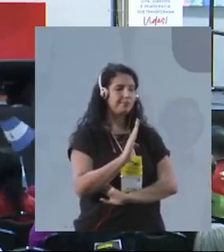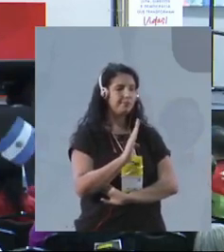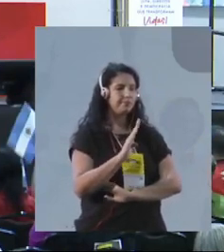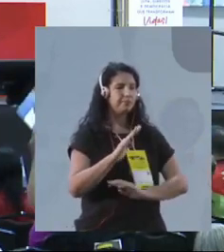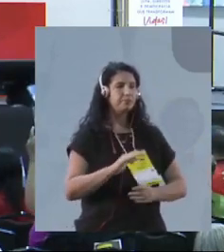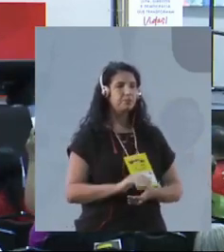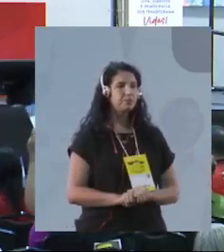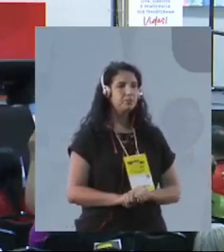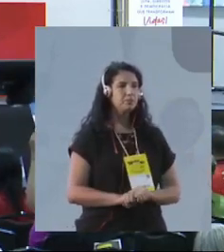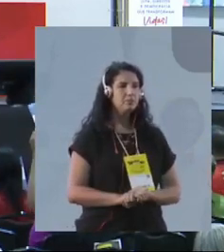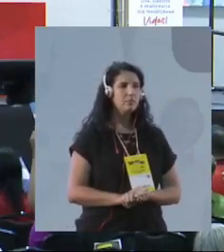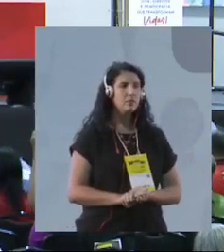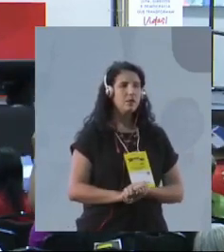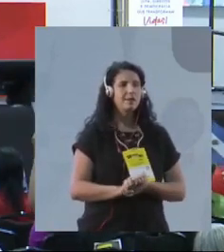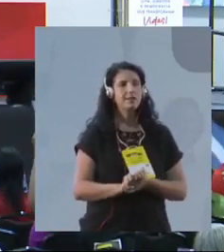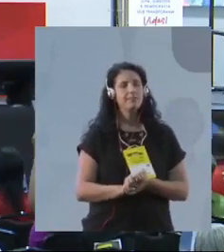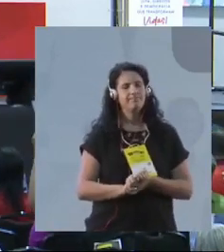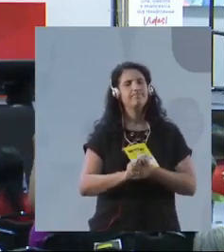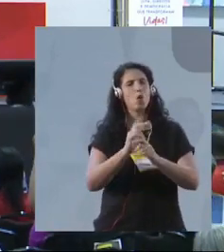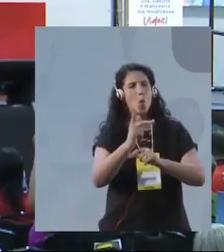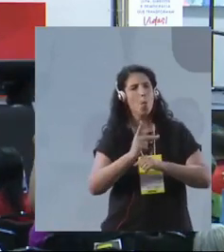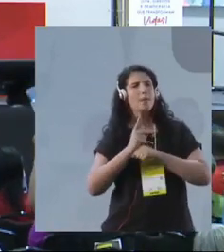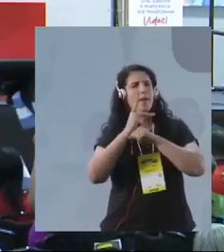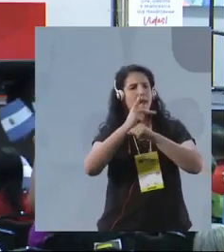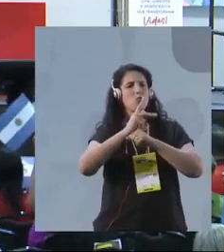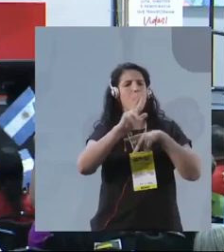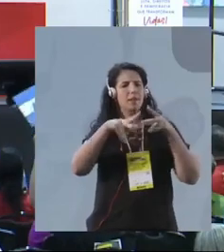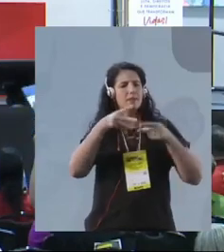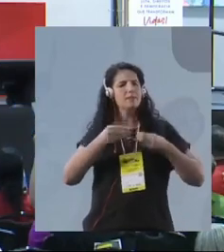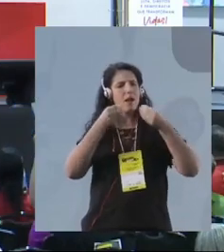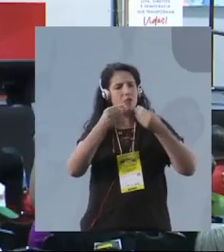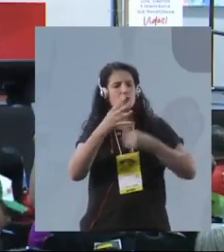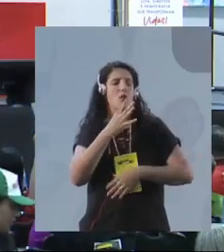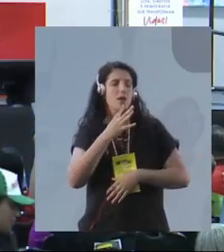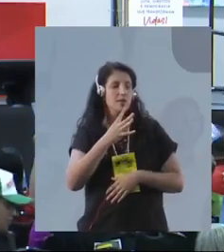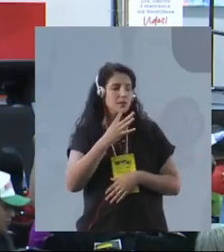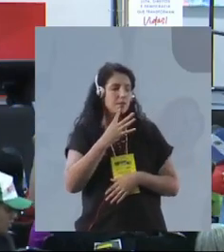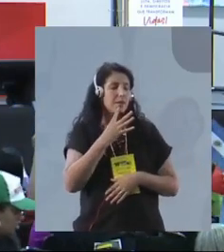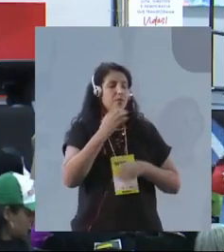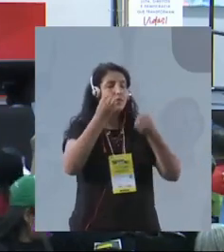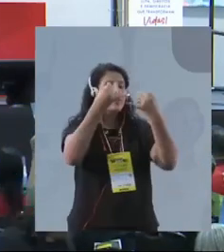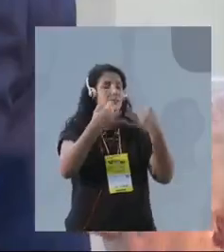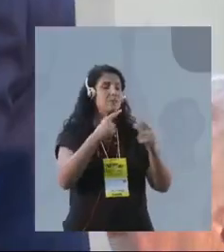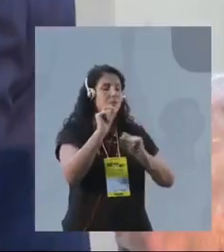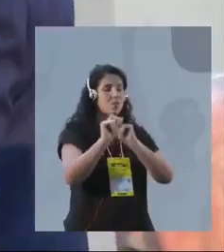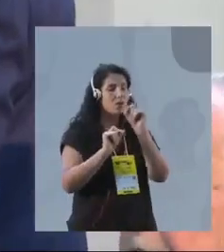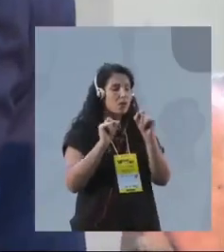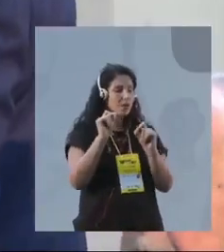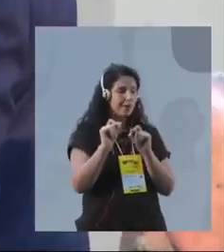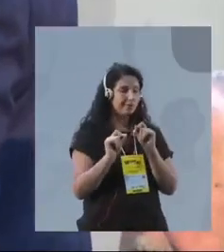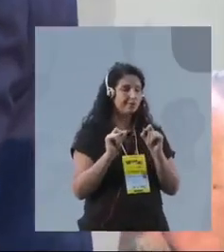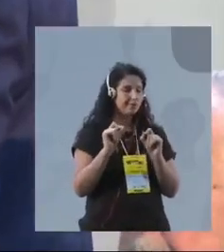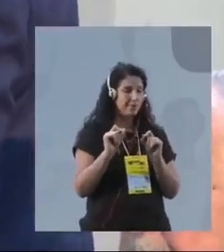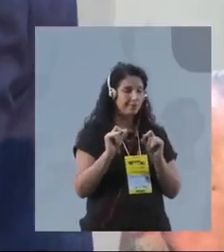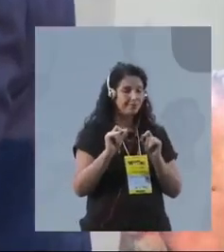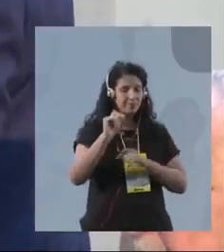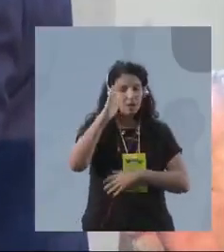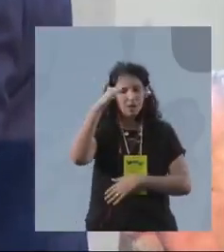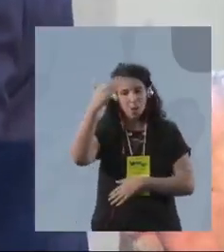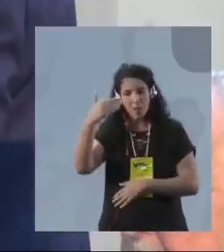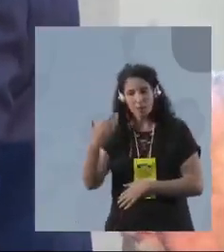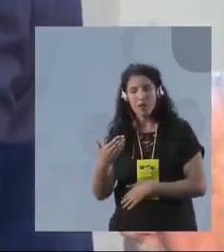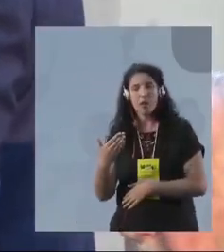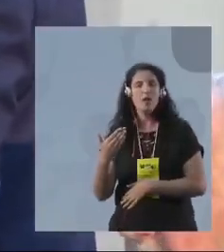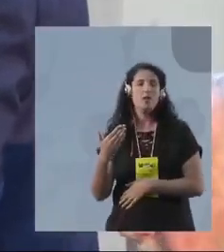obsequio, un reconocimiento que dice así, en homenaje a